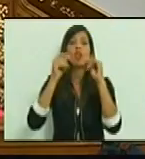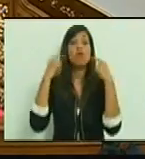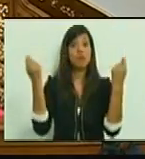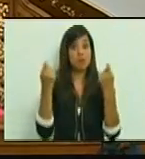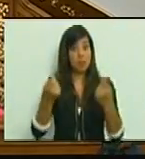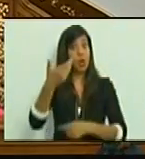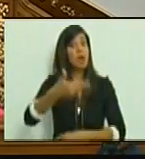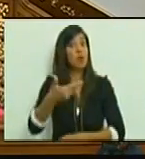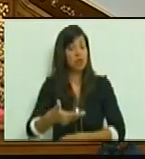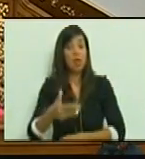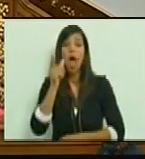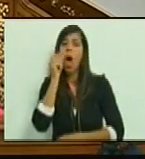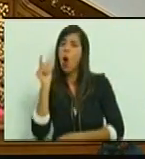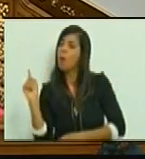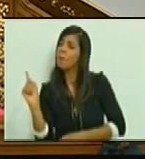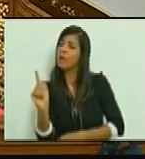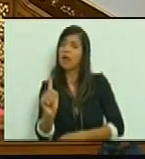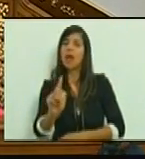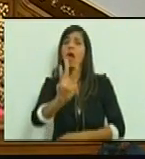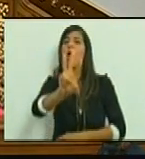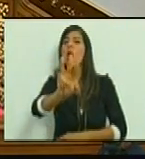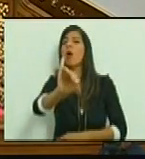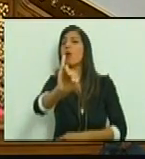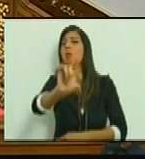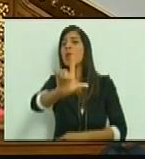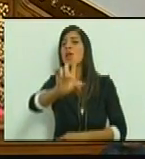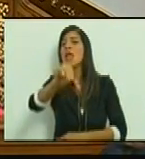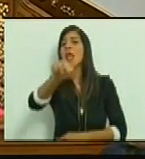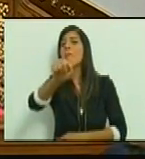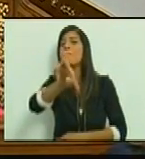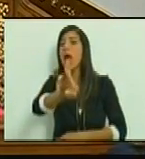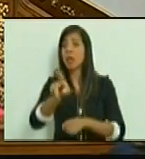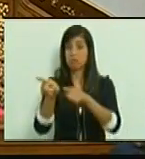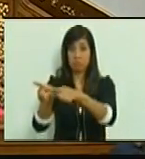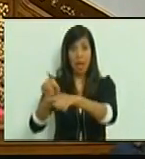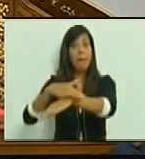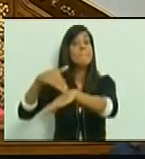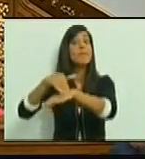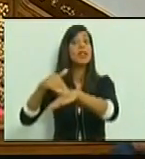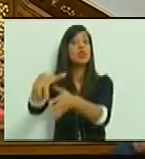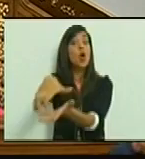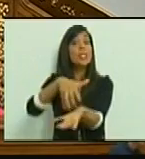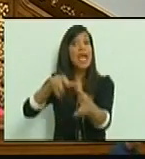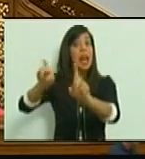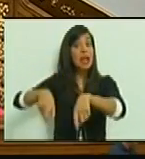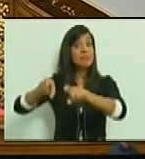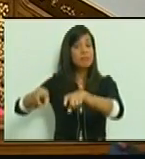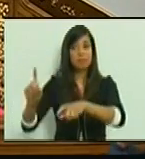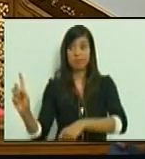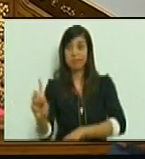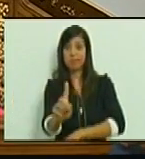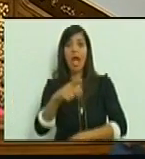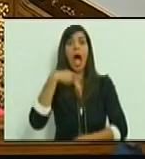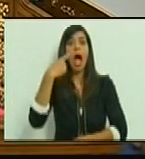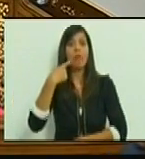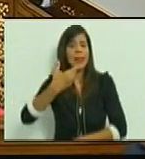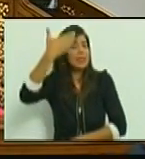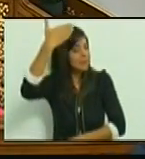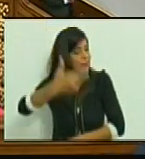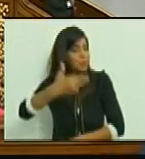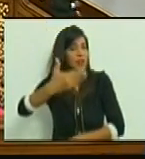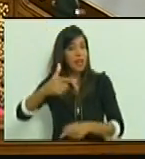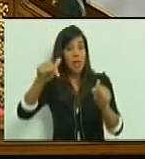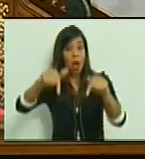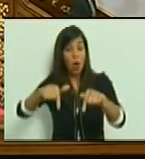tiene previsto que Wilmar Castro Soteldo, ministro de Agricultura y Tierra, realice una importante intervención en esta sesión